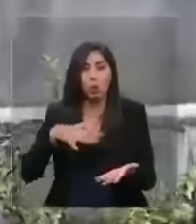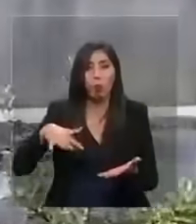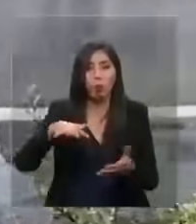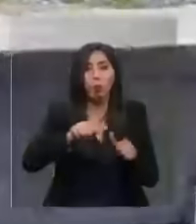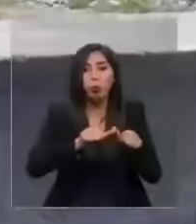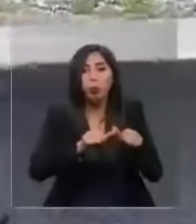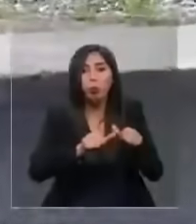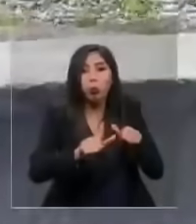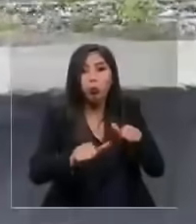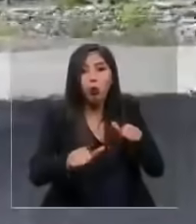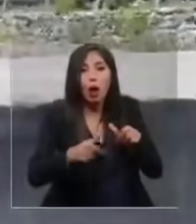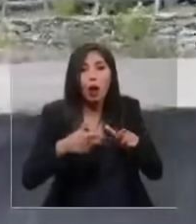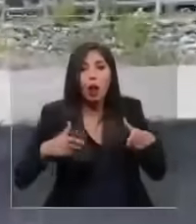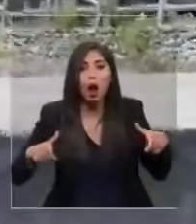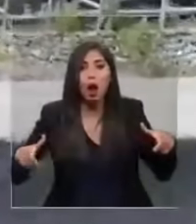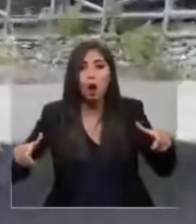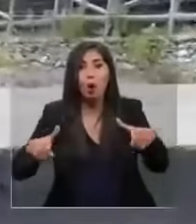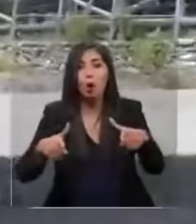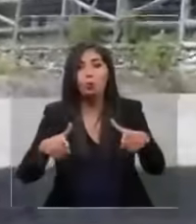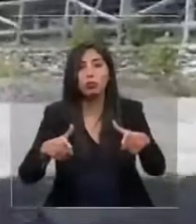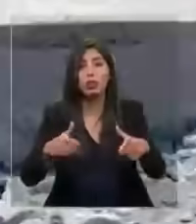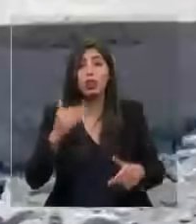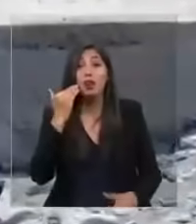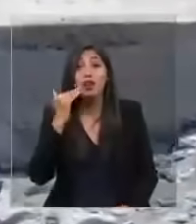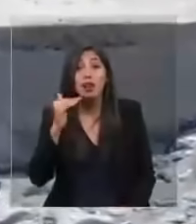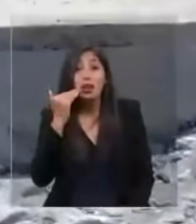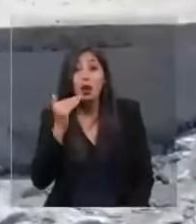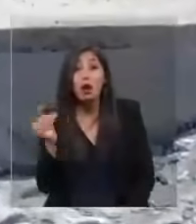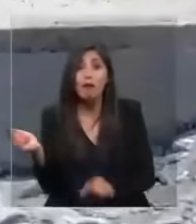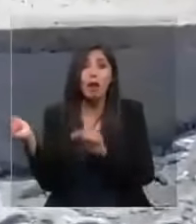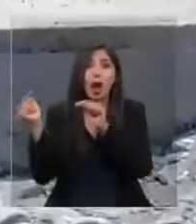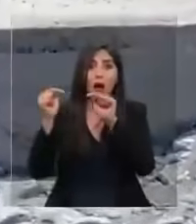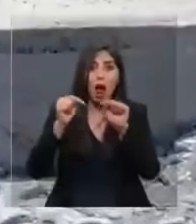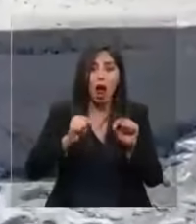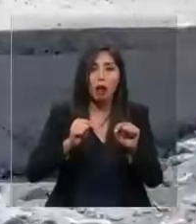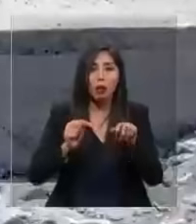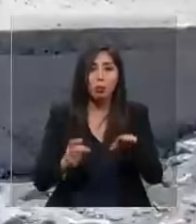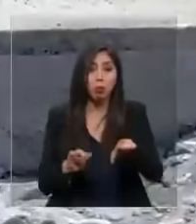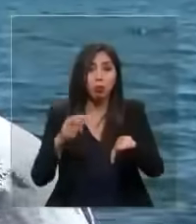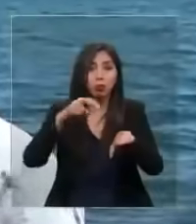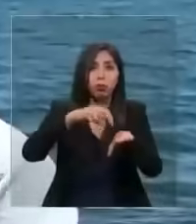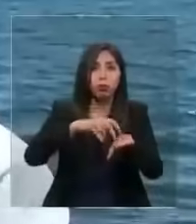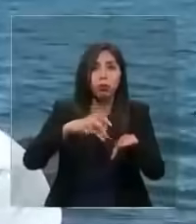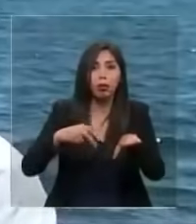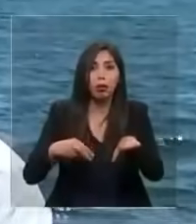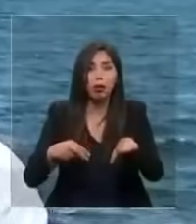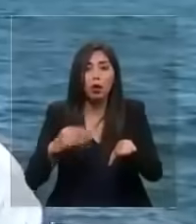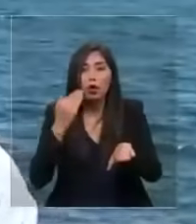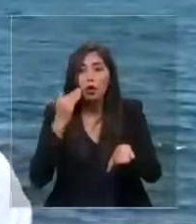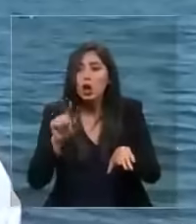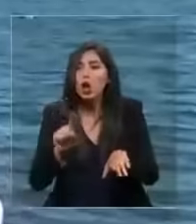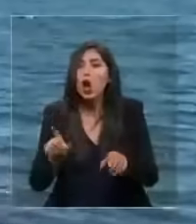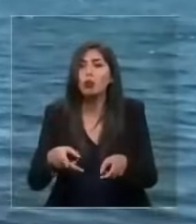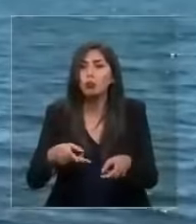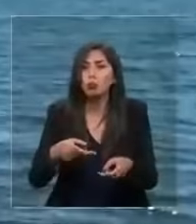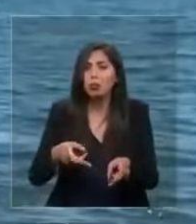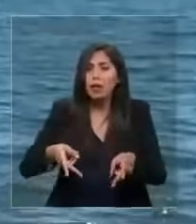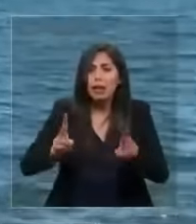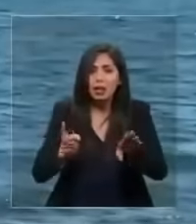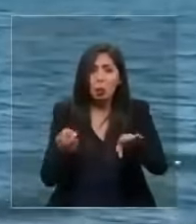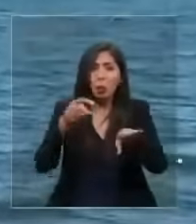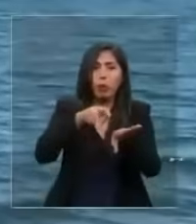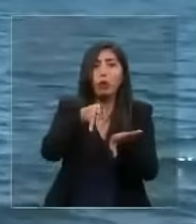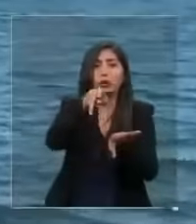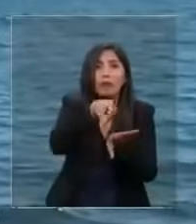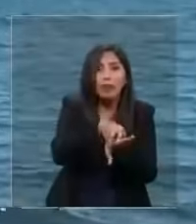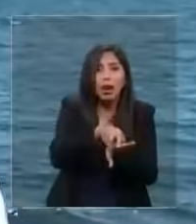la playa. Si los niños vienen y se suben a los muelles, los chicos no tienen derecho a subirse, ni a sentarse,